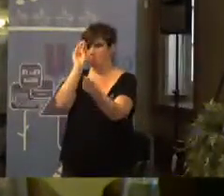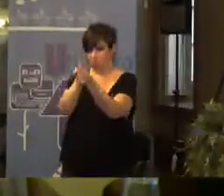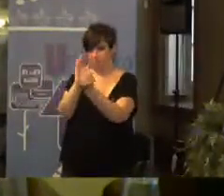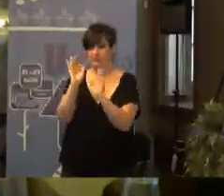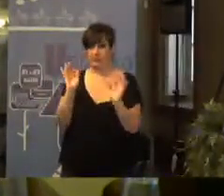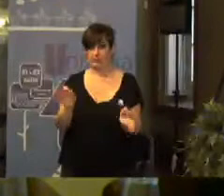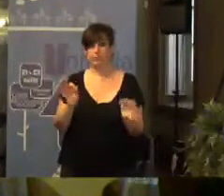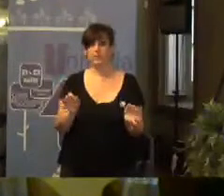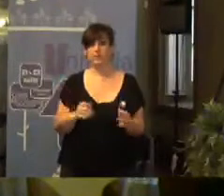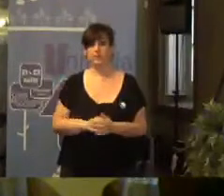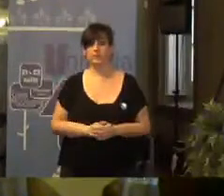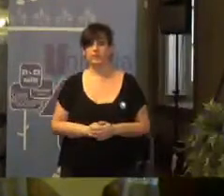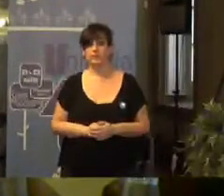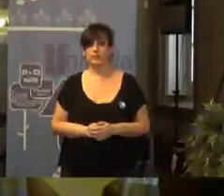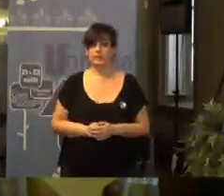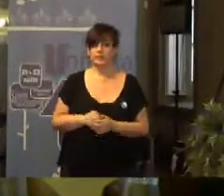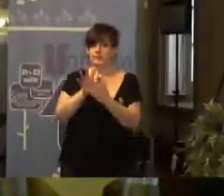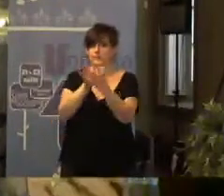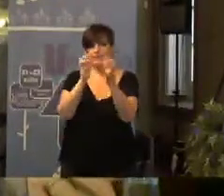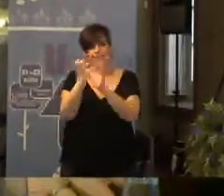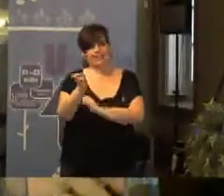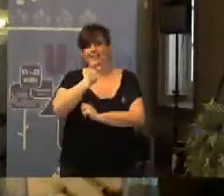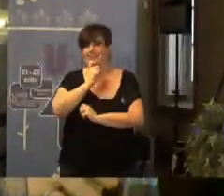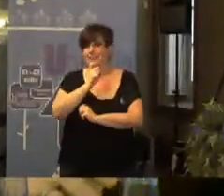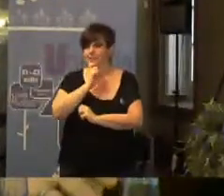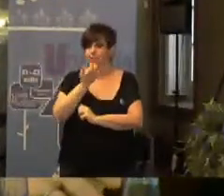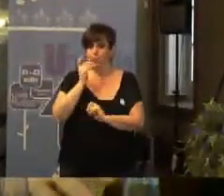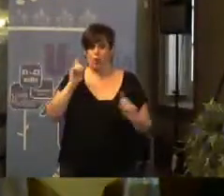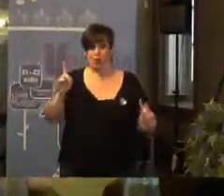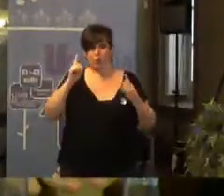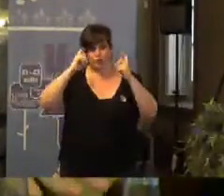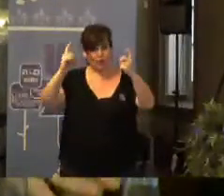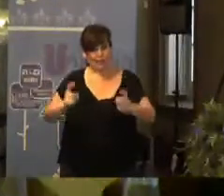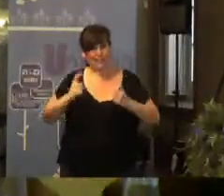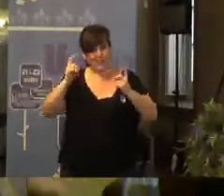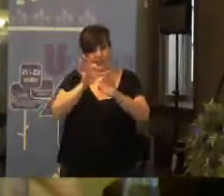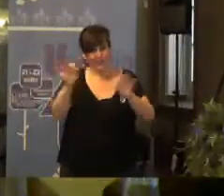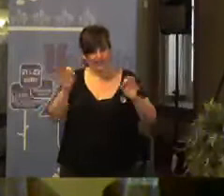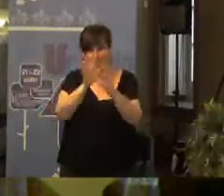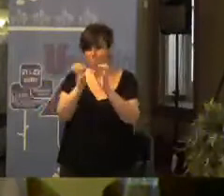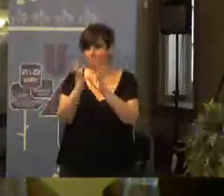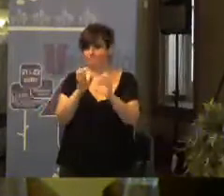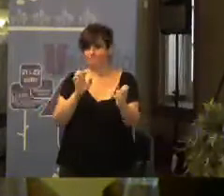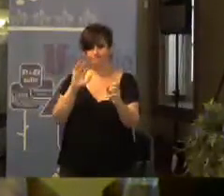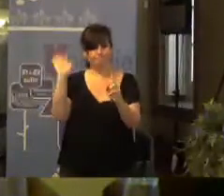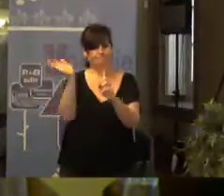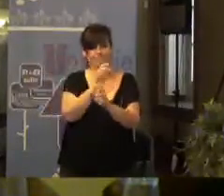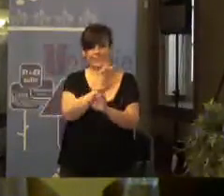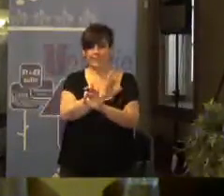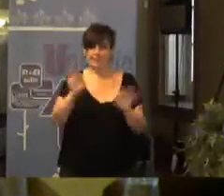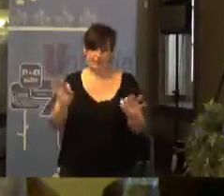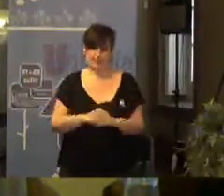difícil é chegar a acordos, pero se non se intenta tampouco se consigue, non? E os acordos, pois,